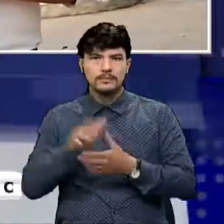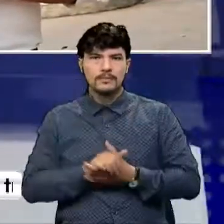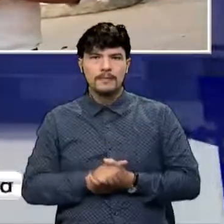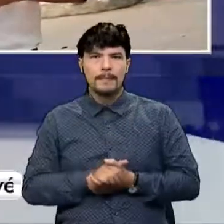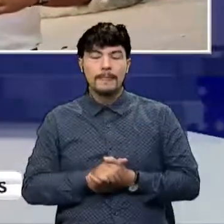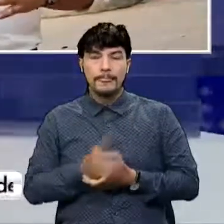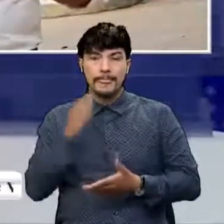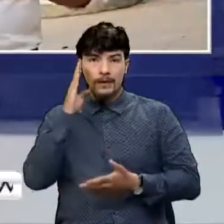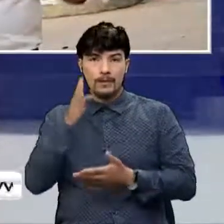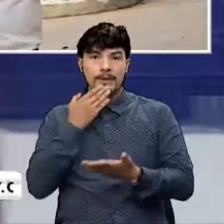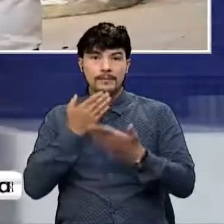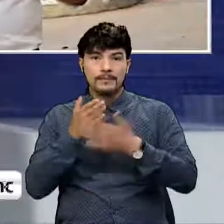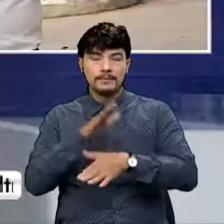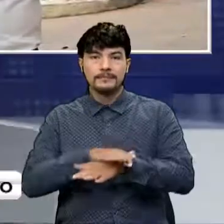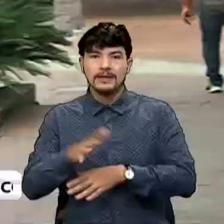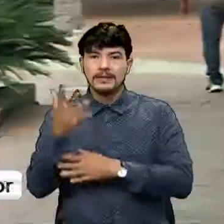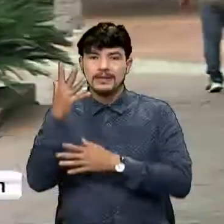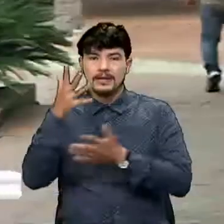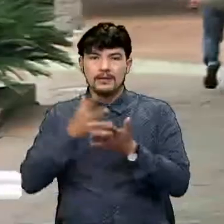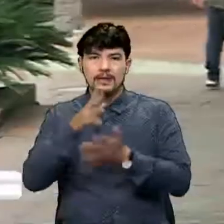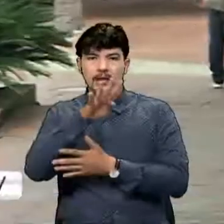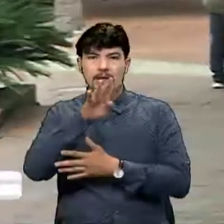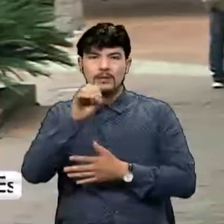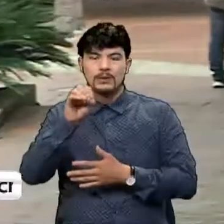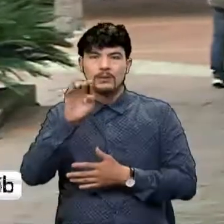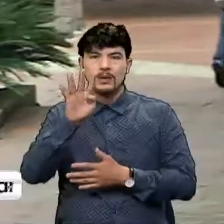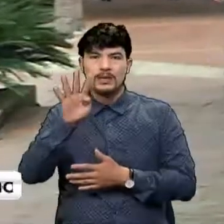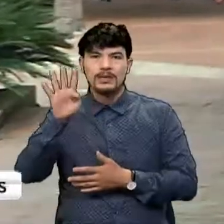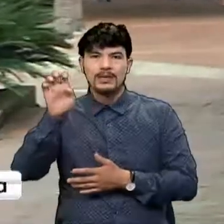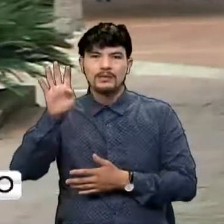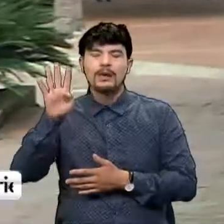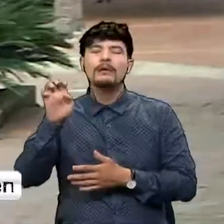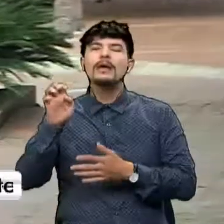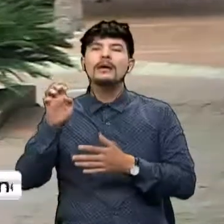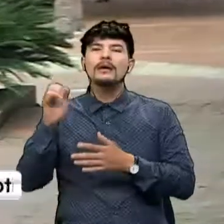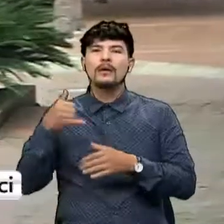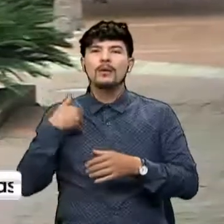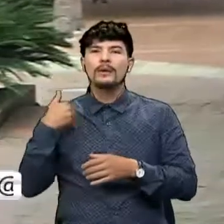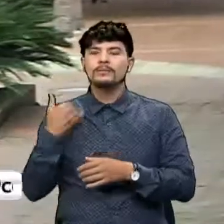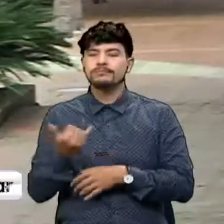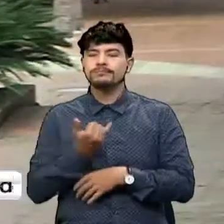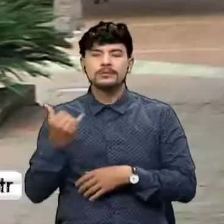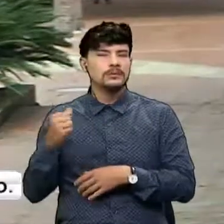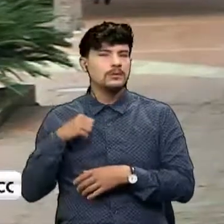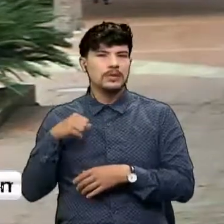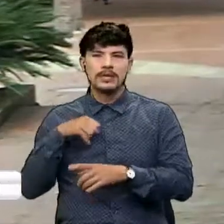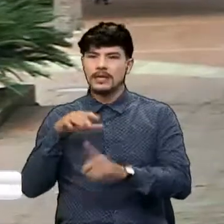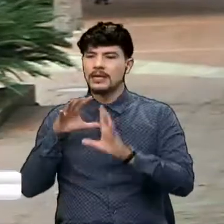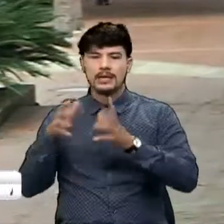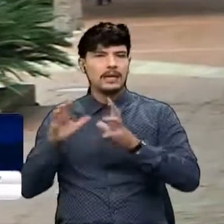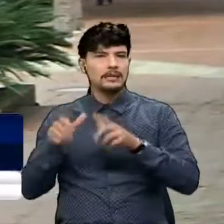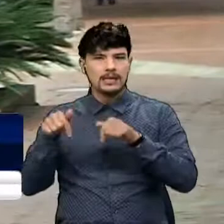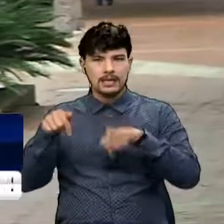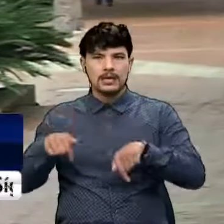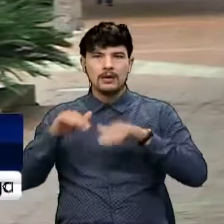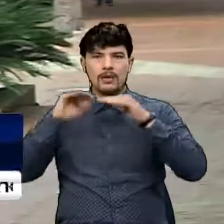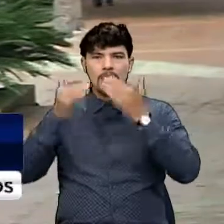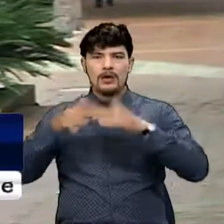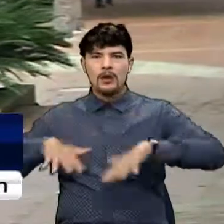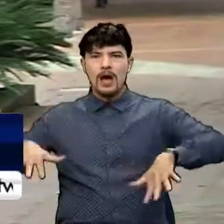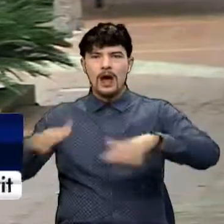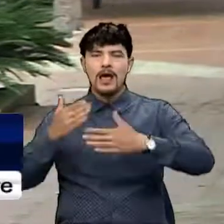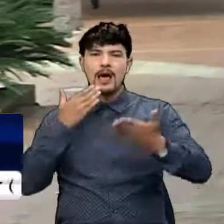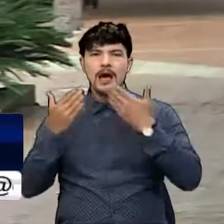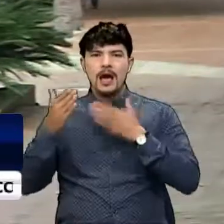Hola, muy buenas tardes. Pues son 5.449 los menores que se están viendo afectados en colegios de zona rural de Cúcuta por